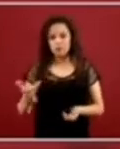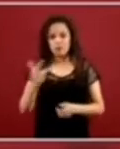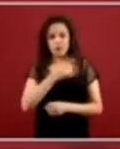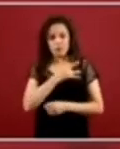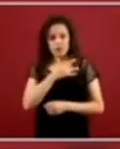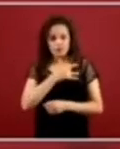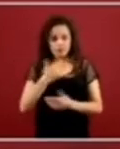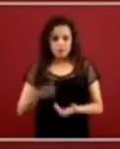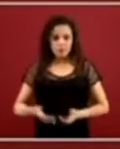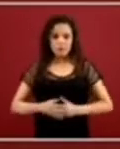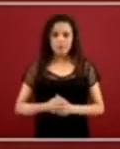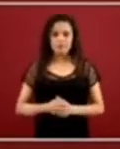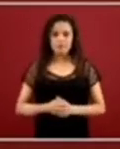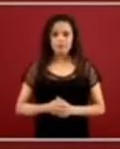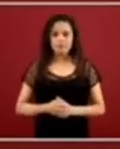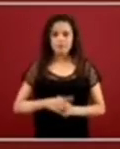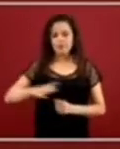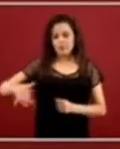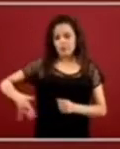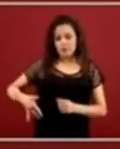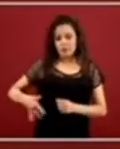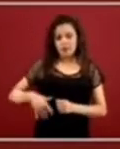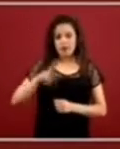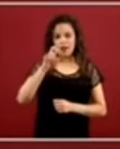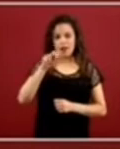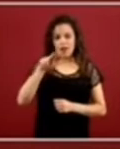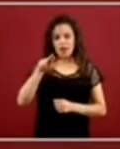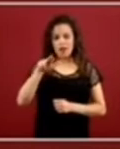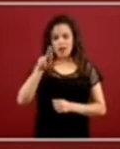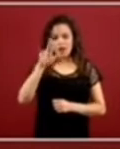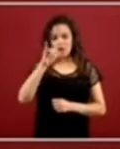crónica, insuficiencia renal crónica,